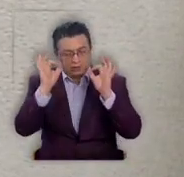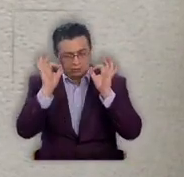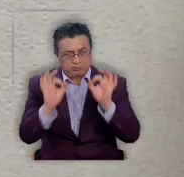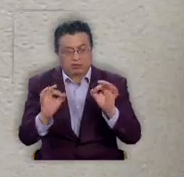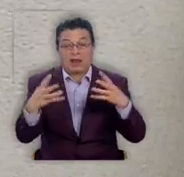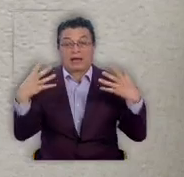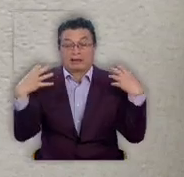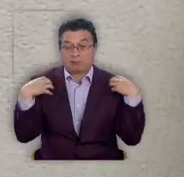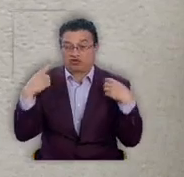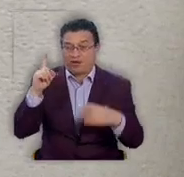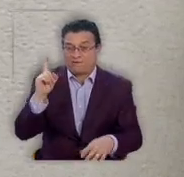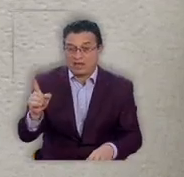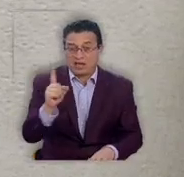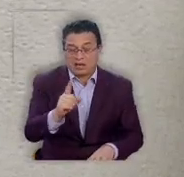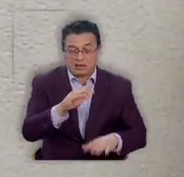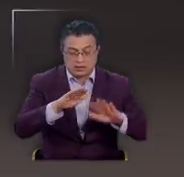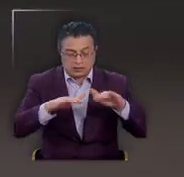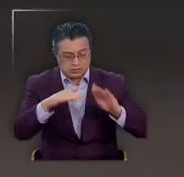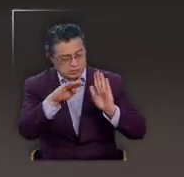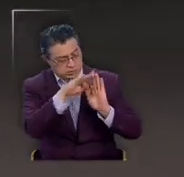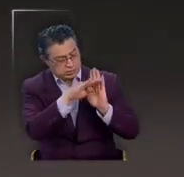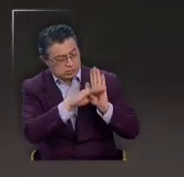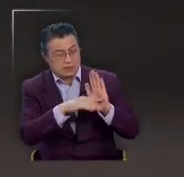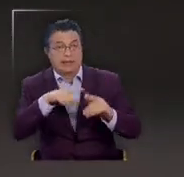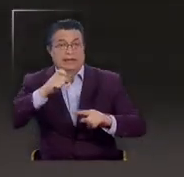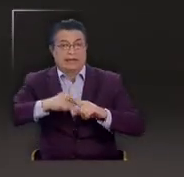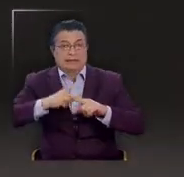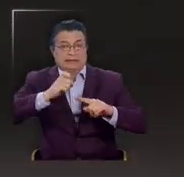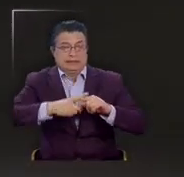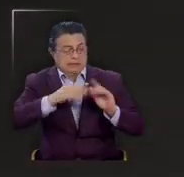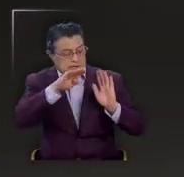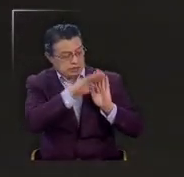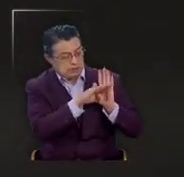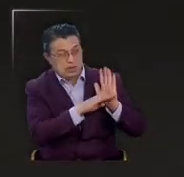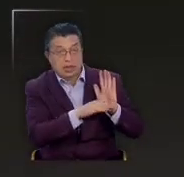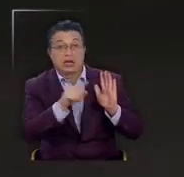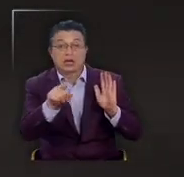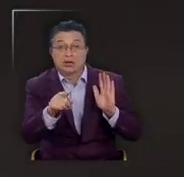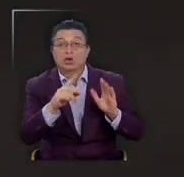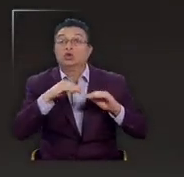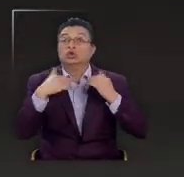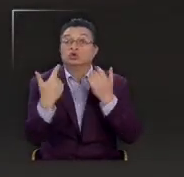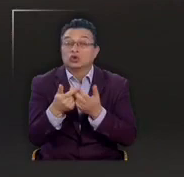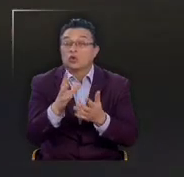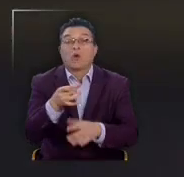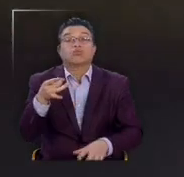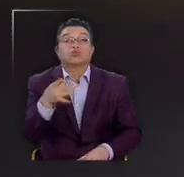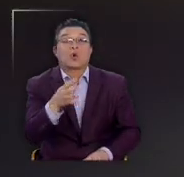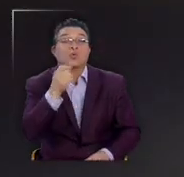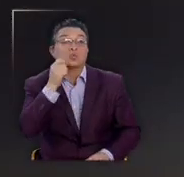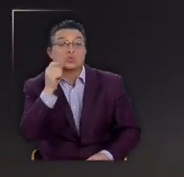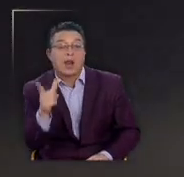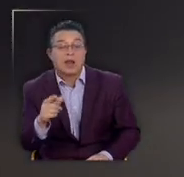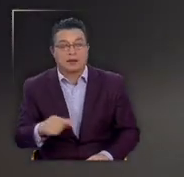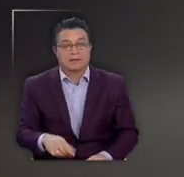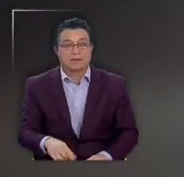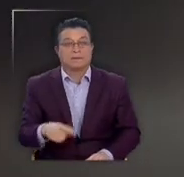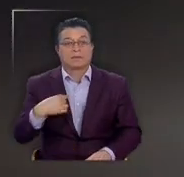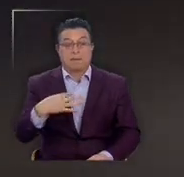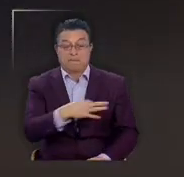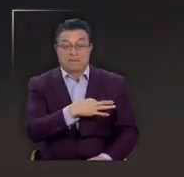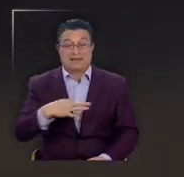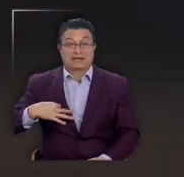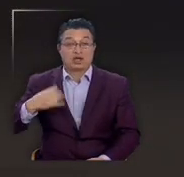la responsabilidad, según los antecedentes penales anteriores, según cuál es la vulneración. Como Ministerio del Interior,